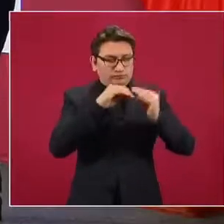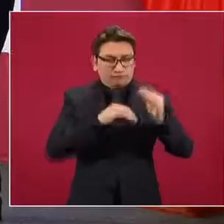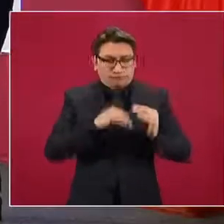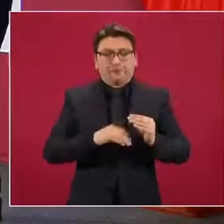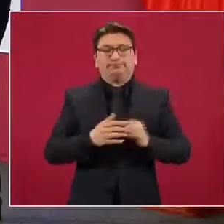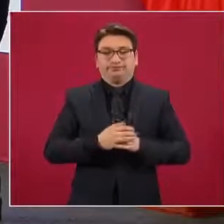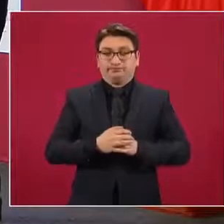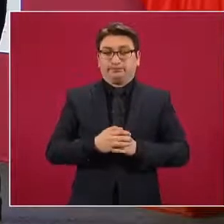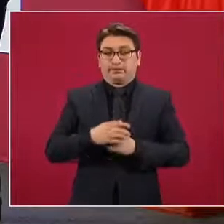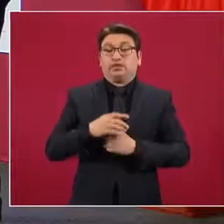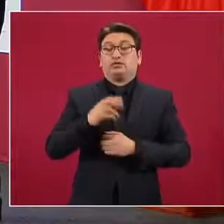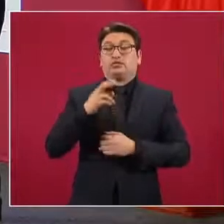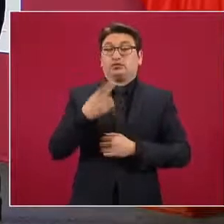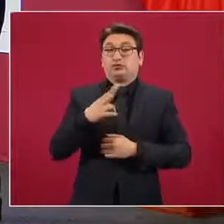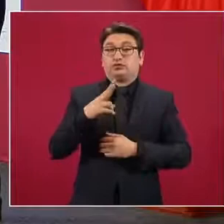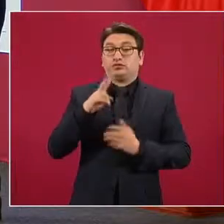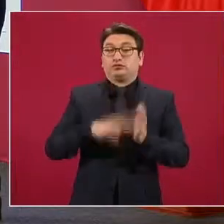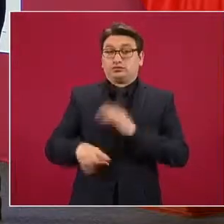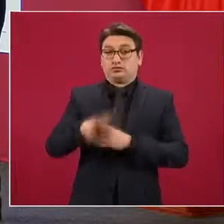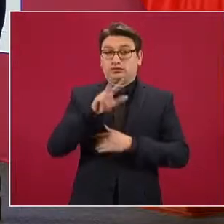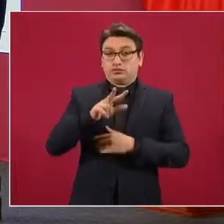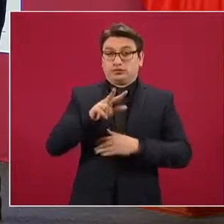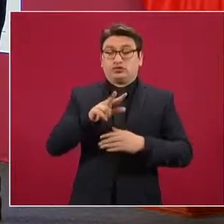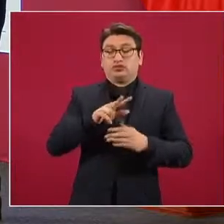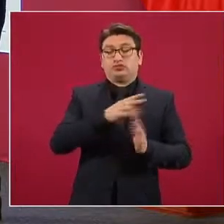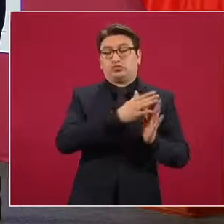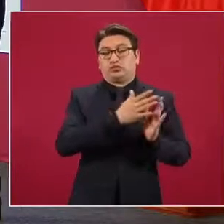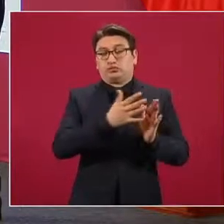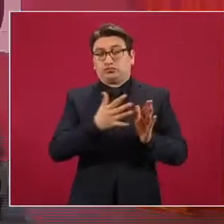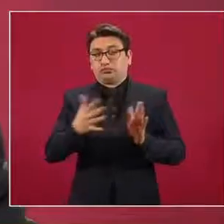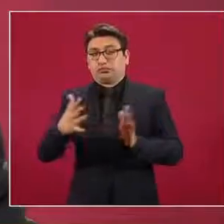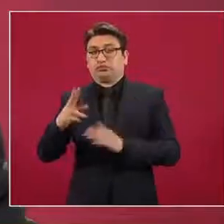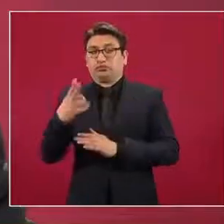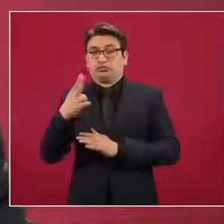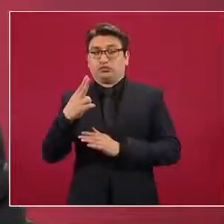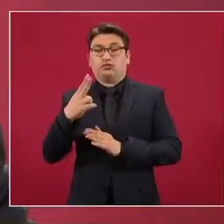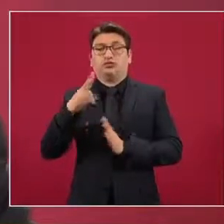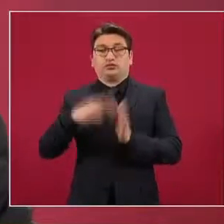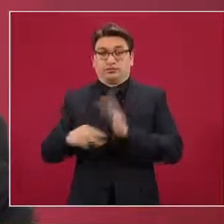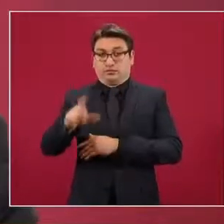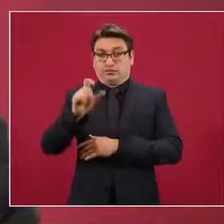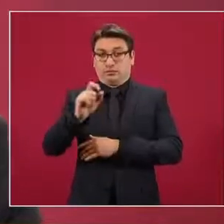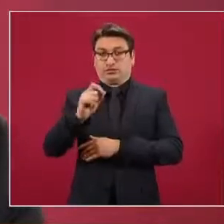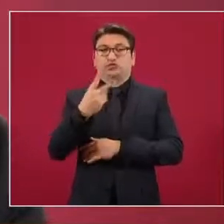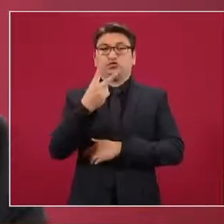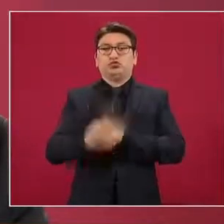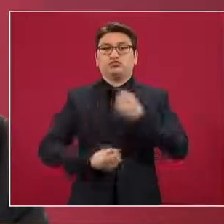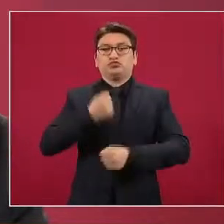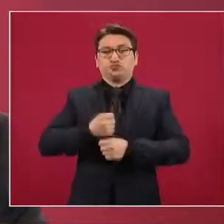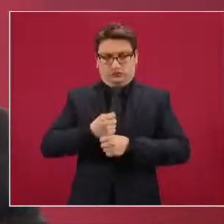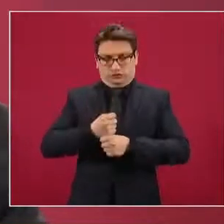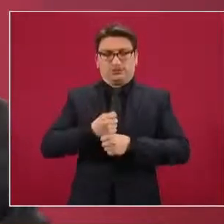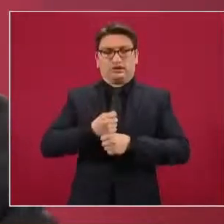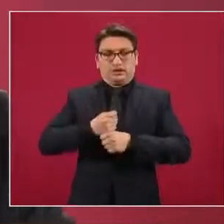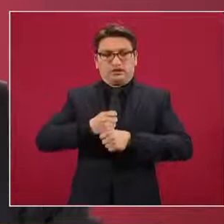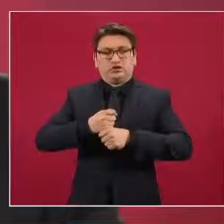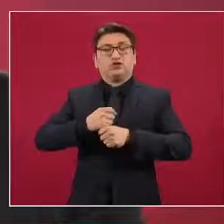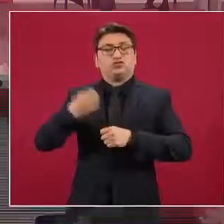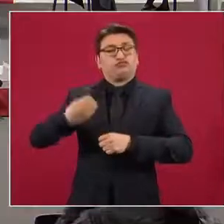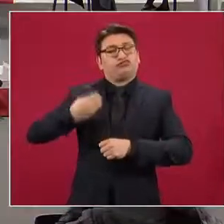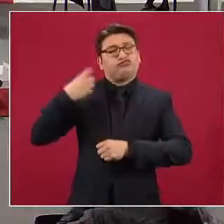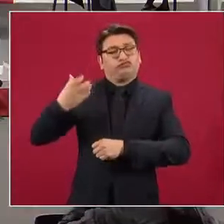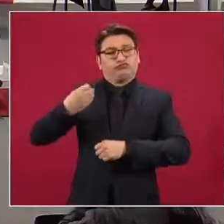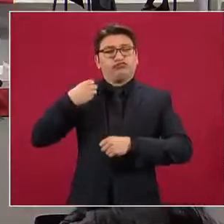partir de noviembre del 2018 a noviembre del 2020, es decir, 2 años, se han llevado a cabo más de 50